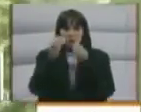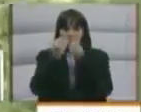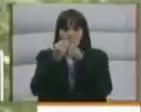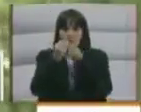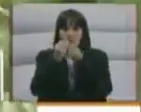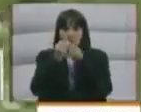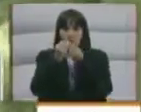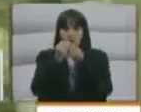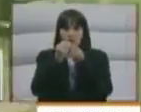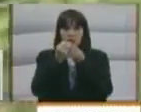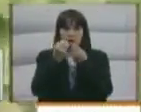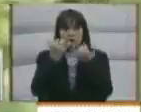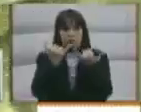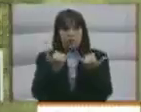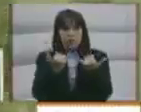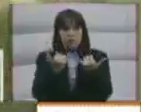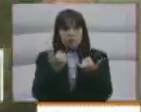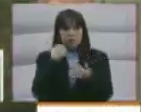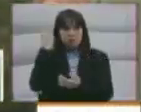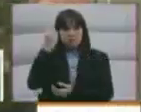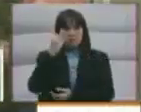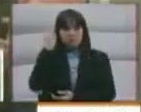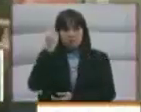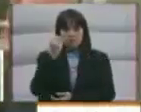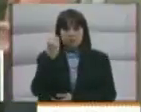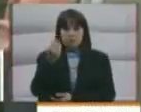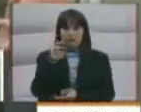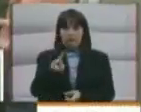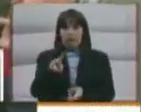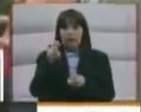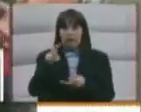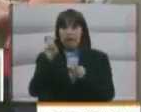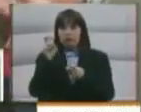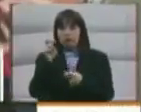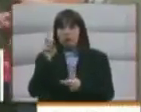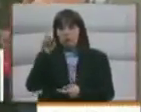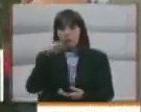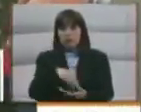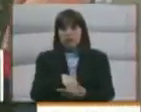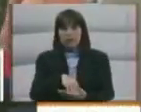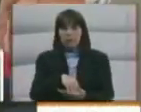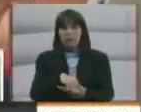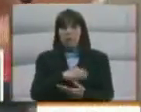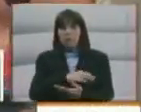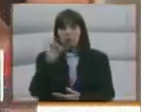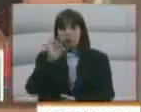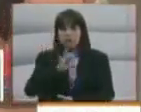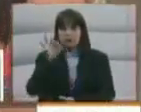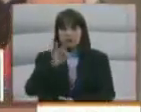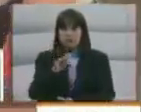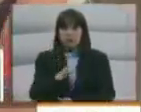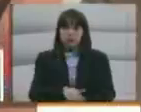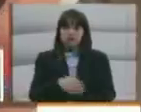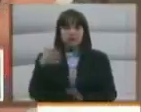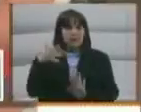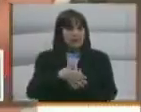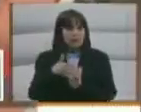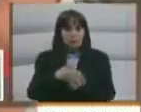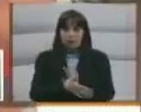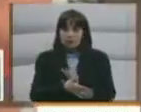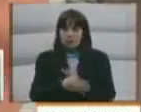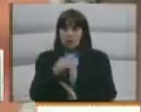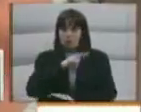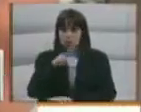venta, cree que ustedes están ganando el 1000%, ¿no? Ah, bueno, ahí es lo que pasa, que nosotros como